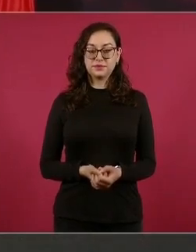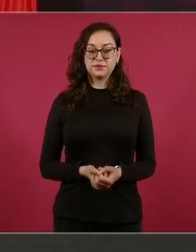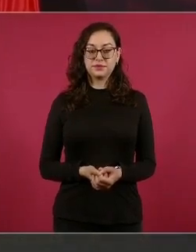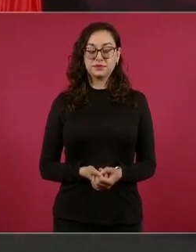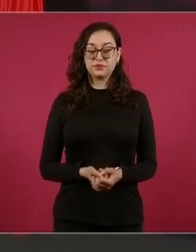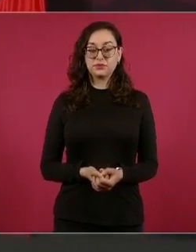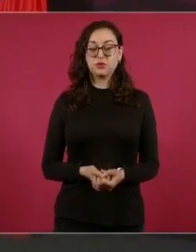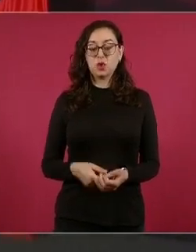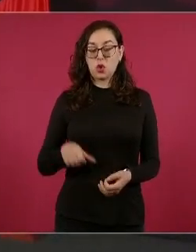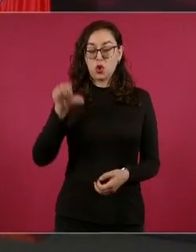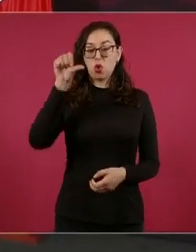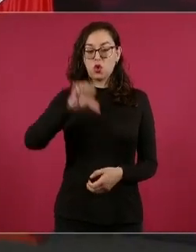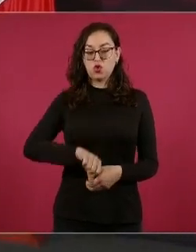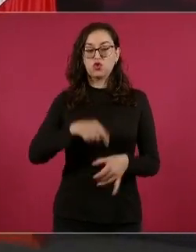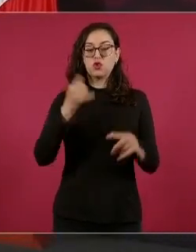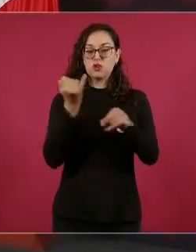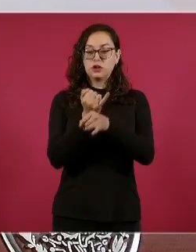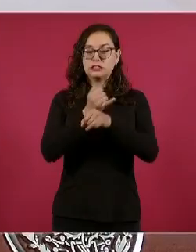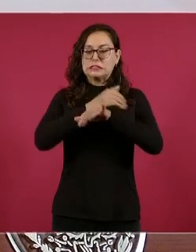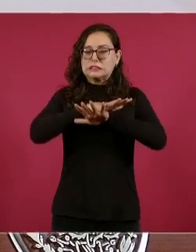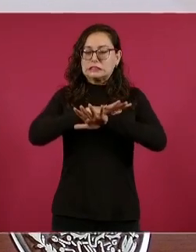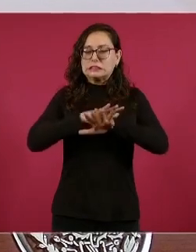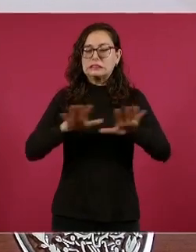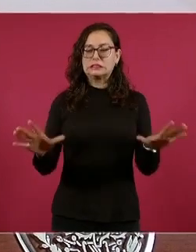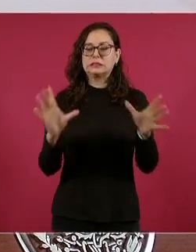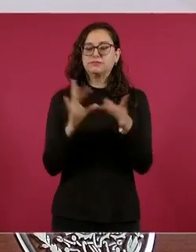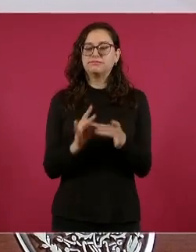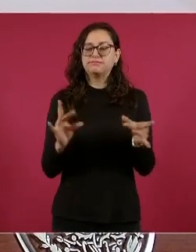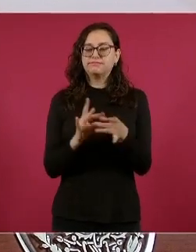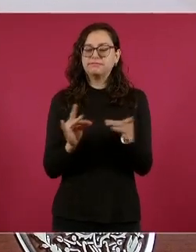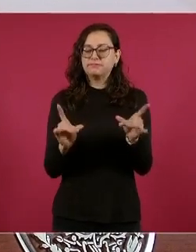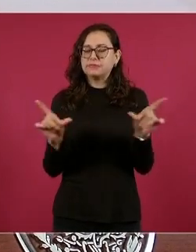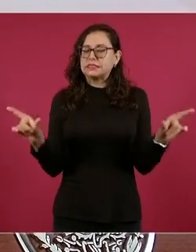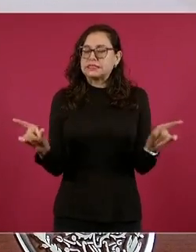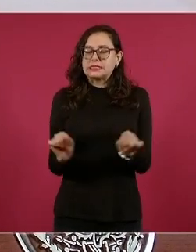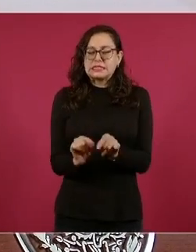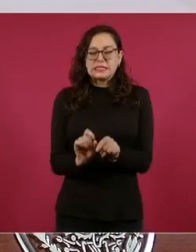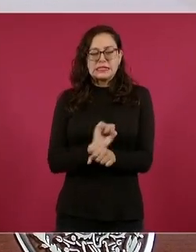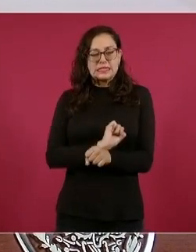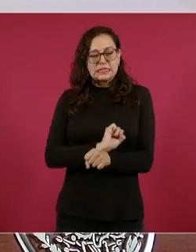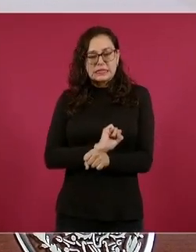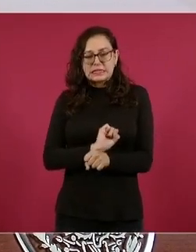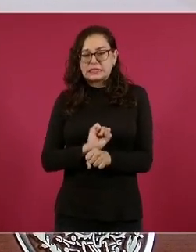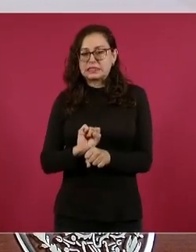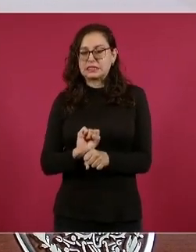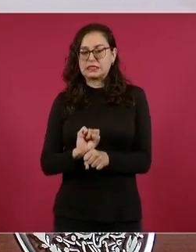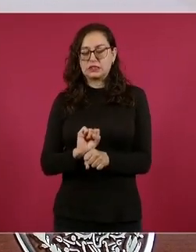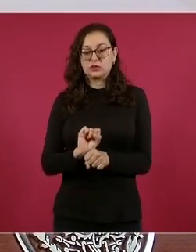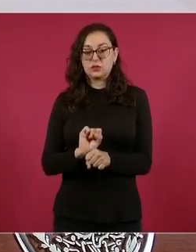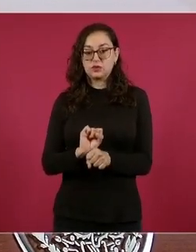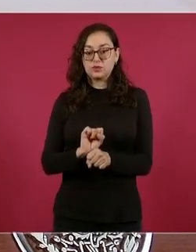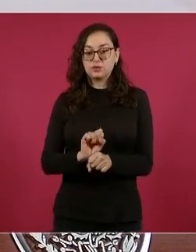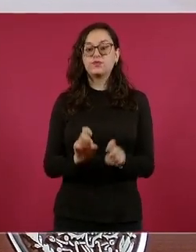muy breve sobre lo de Pemex.